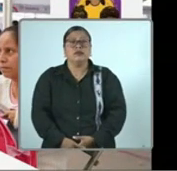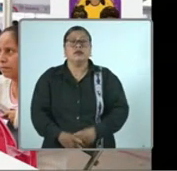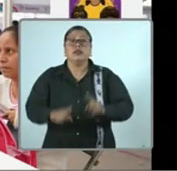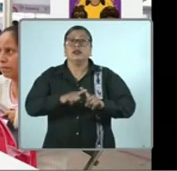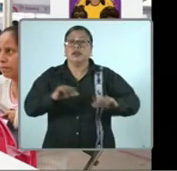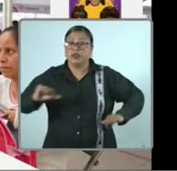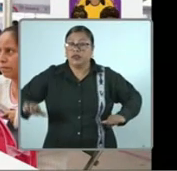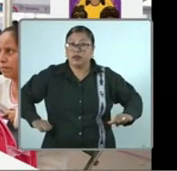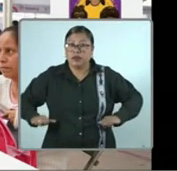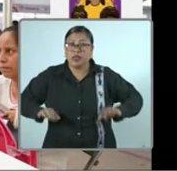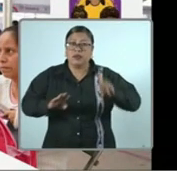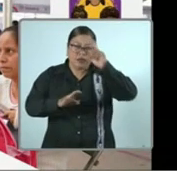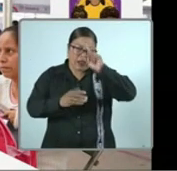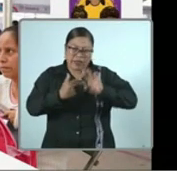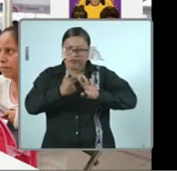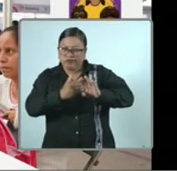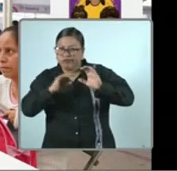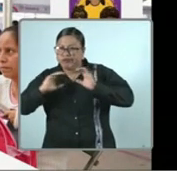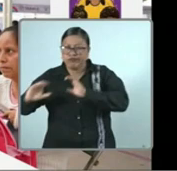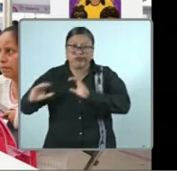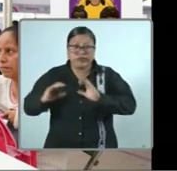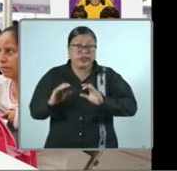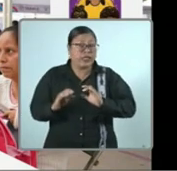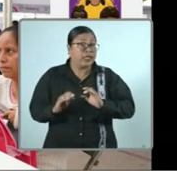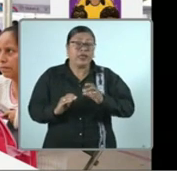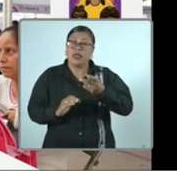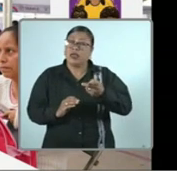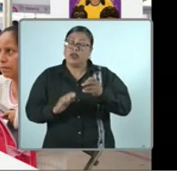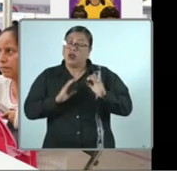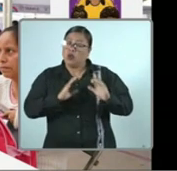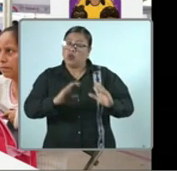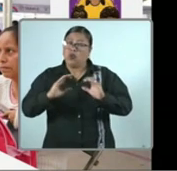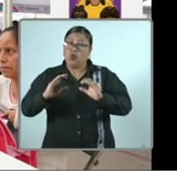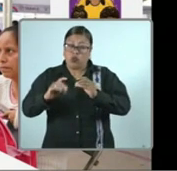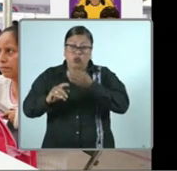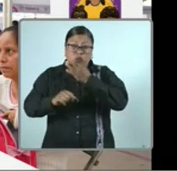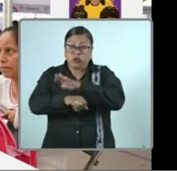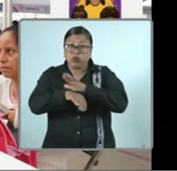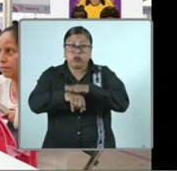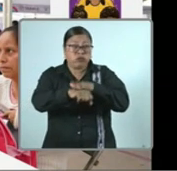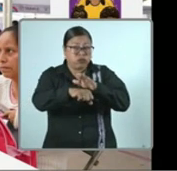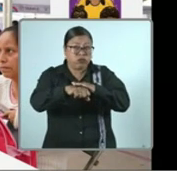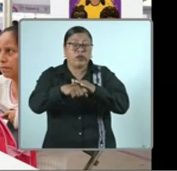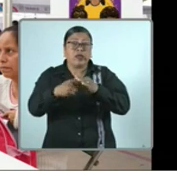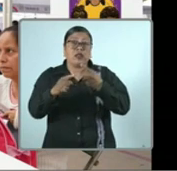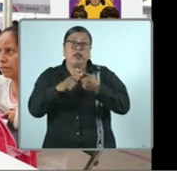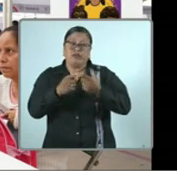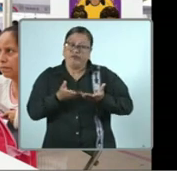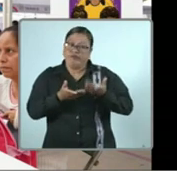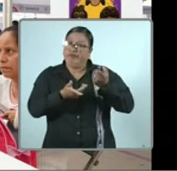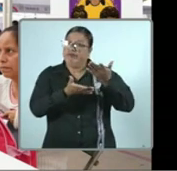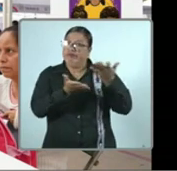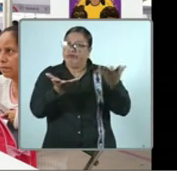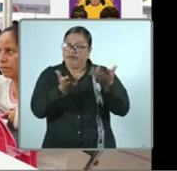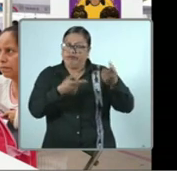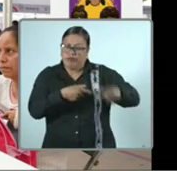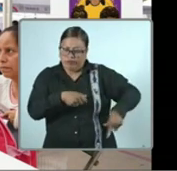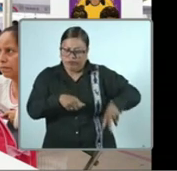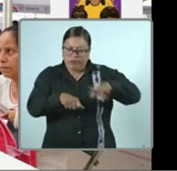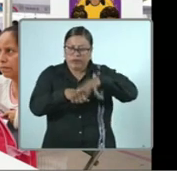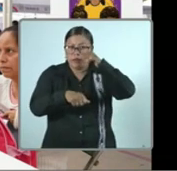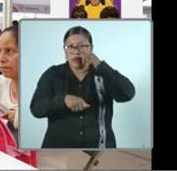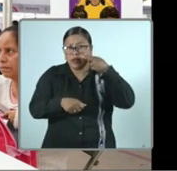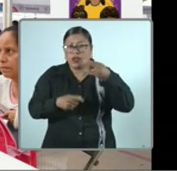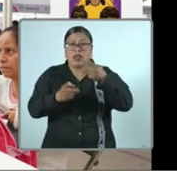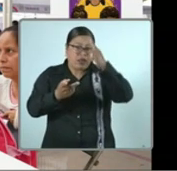acciones en prevención se destacó mucho la labor de ención que impulsa el gobernador Salomón Jara con los programas